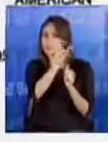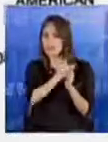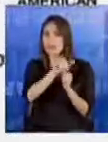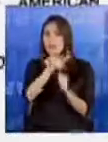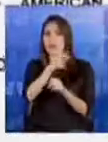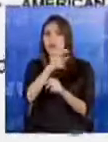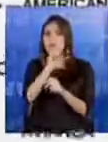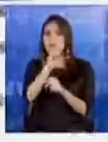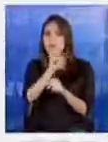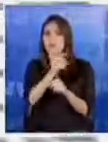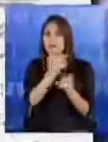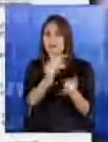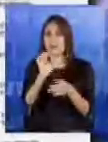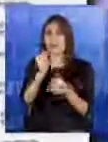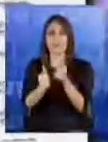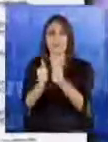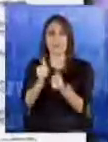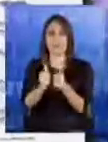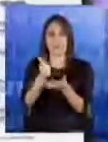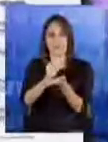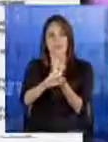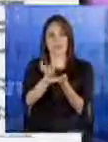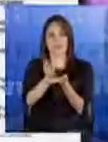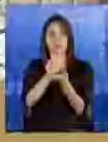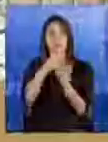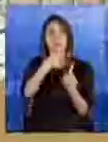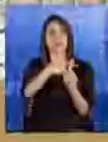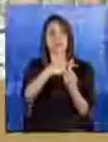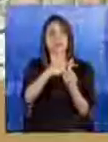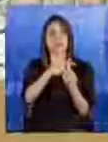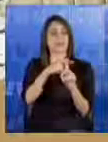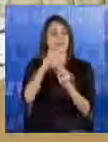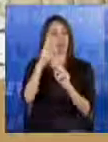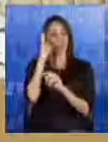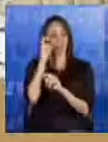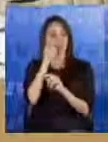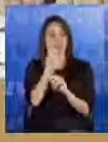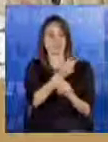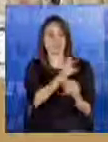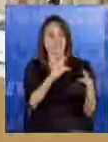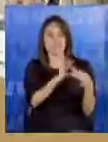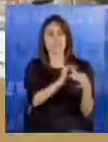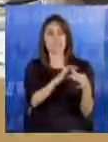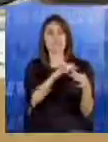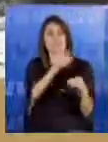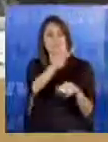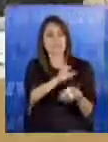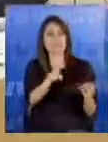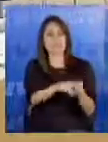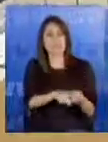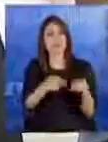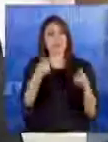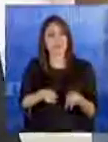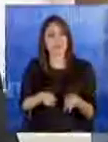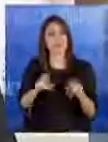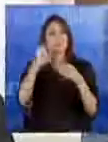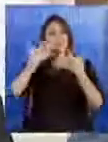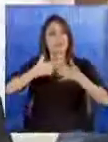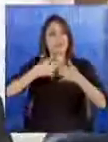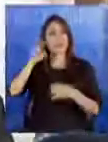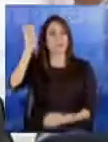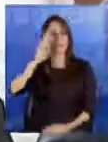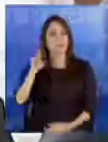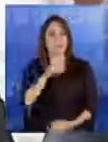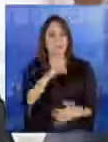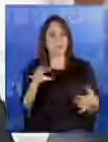SM, actual candidato a la Asamblea Nacional por la Alianza Sumacreo. Su nombre también es parte de las investigaciones en el caso Odebrecht. Él declara en